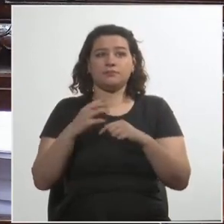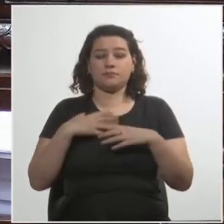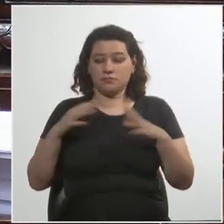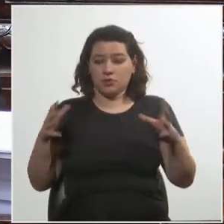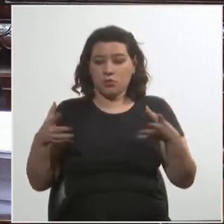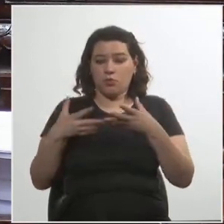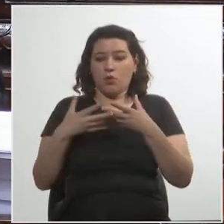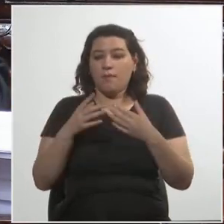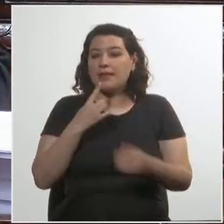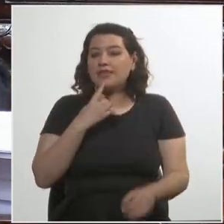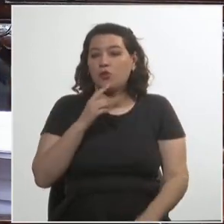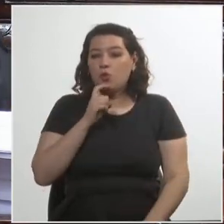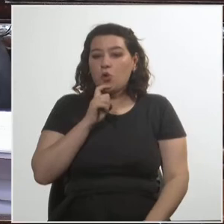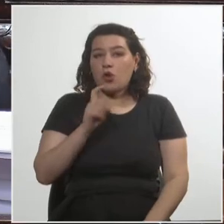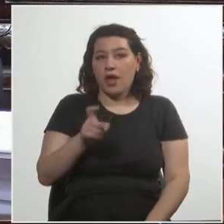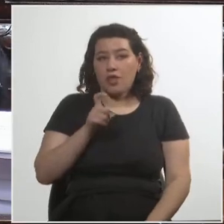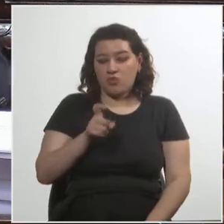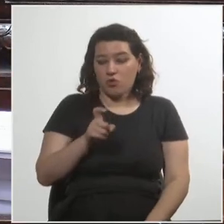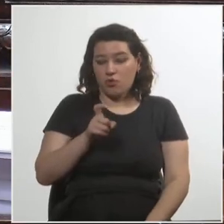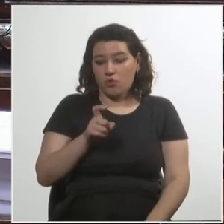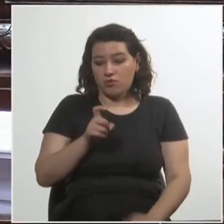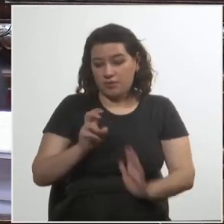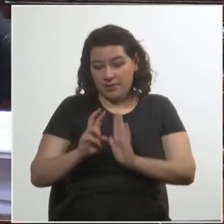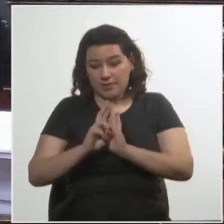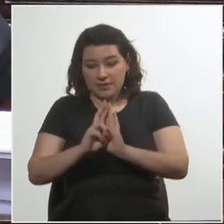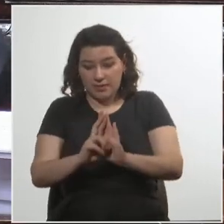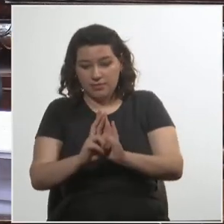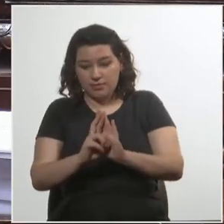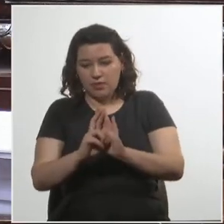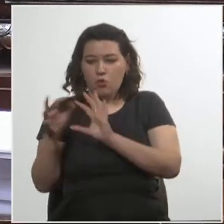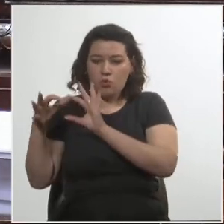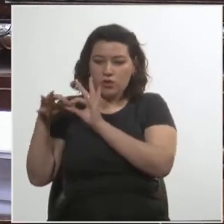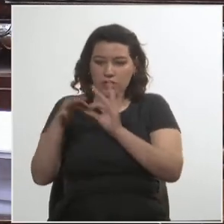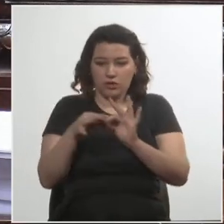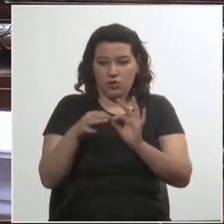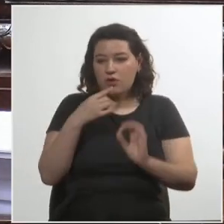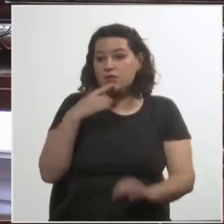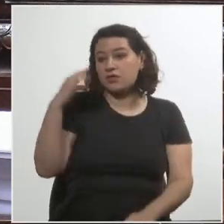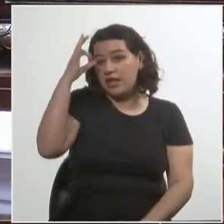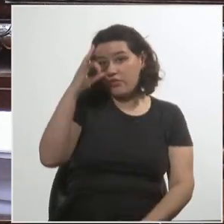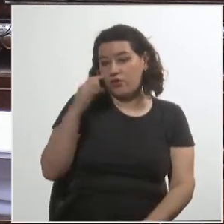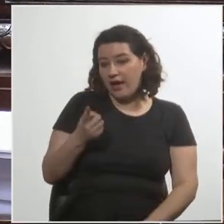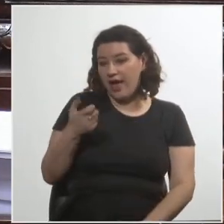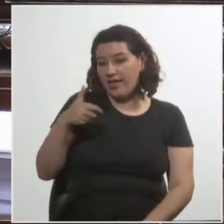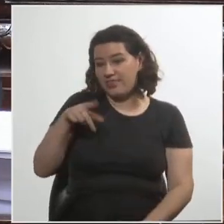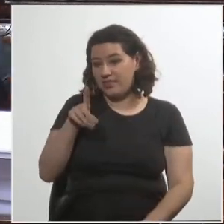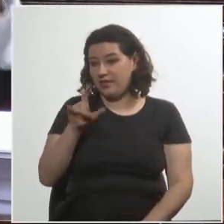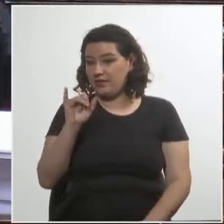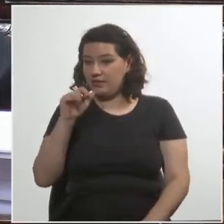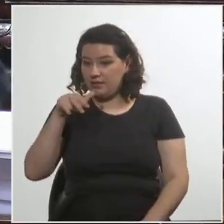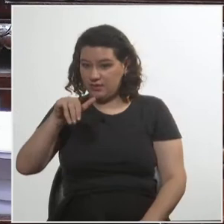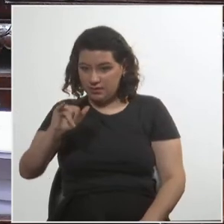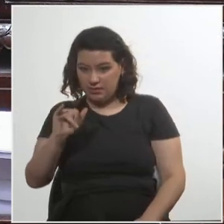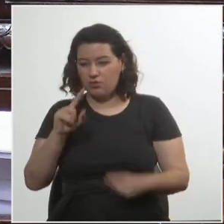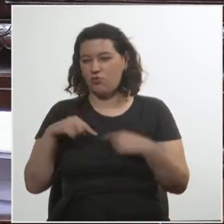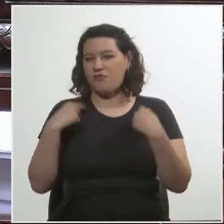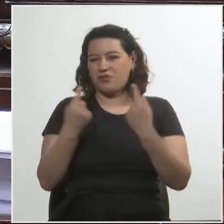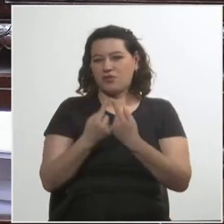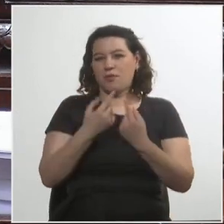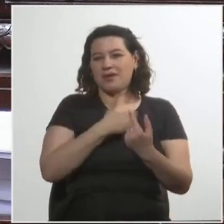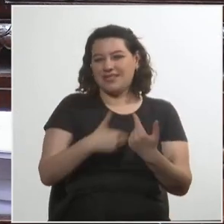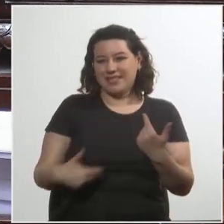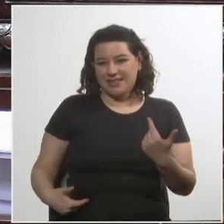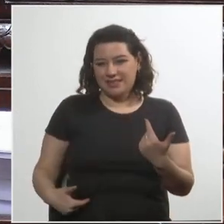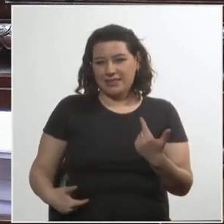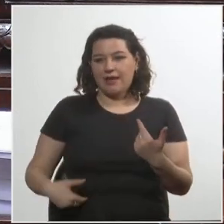partido Colorado siendo consecuentes como bien lo decía el senador andini con el estado del alma que indicaba nuestro presidente el